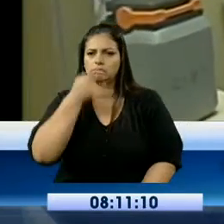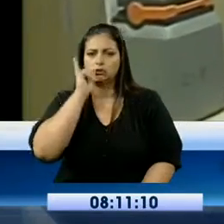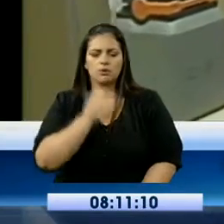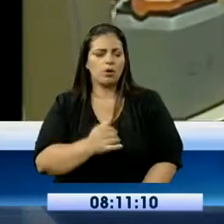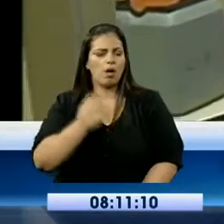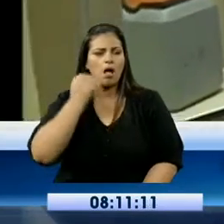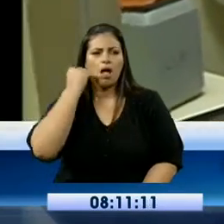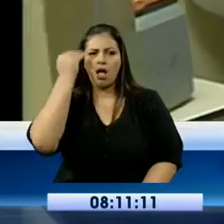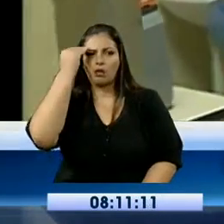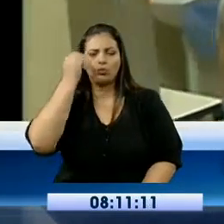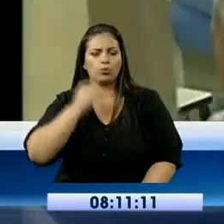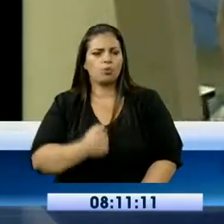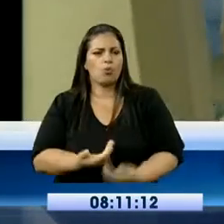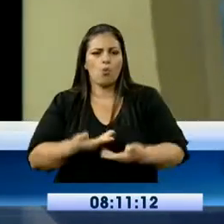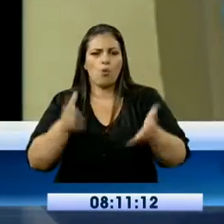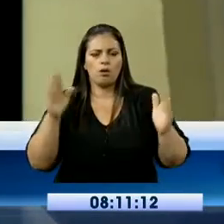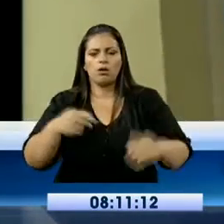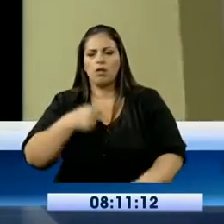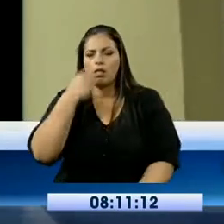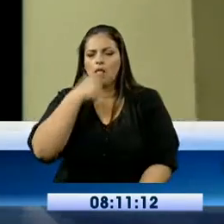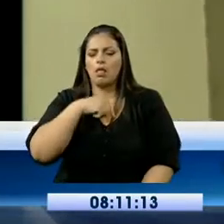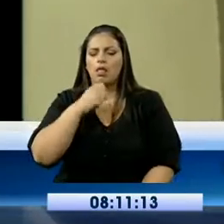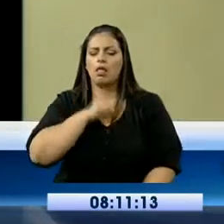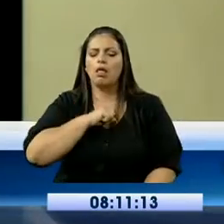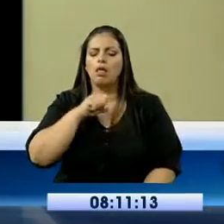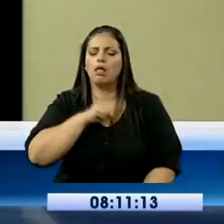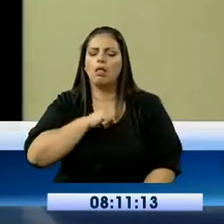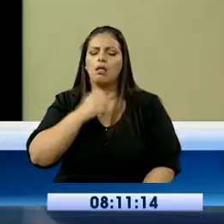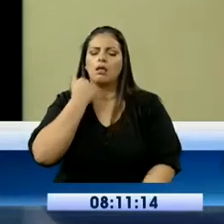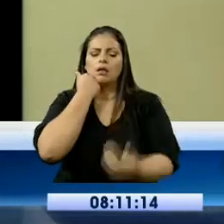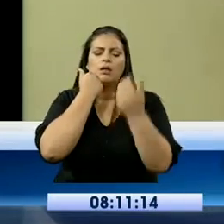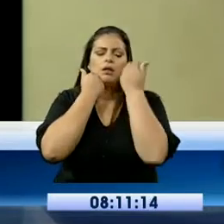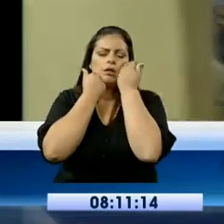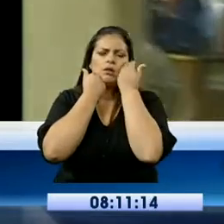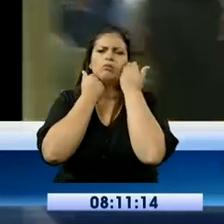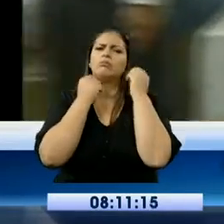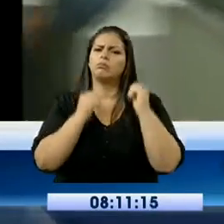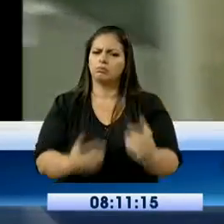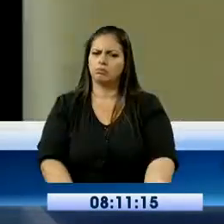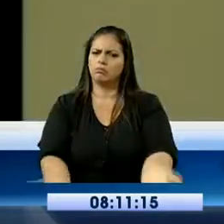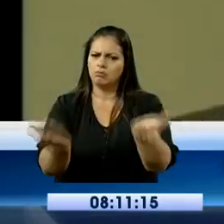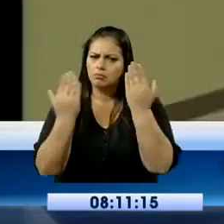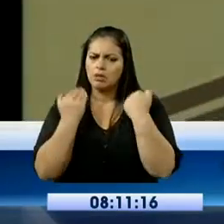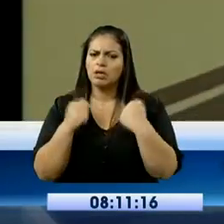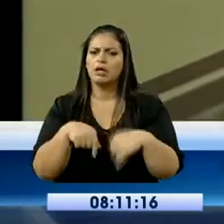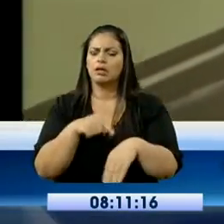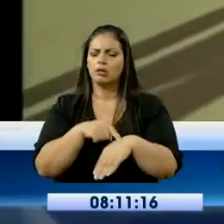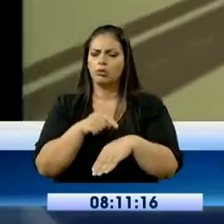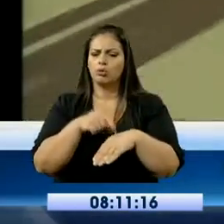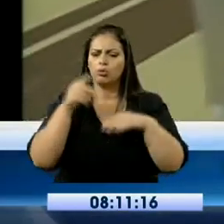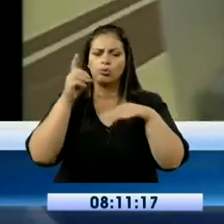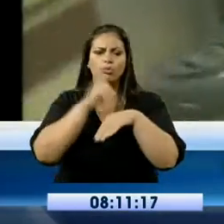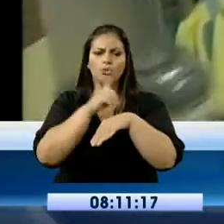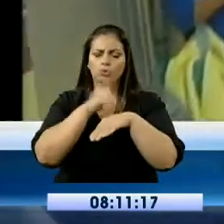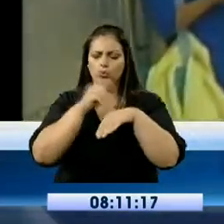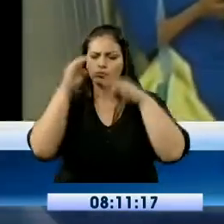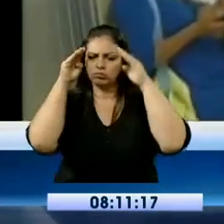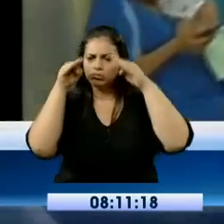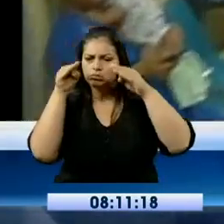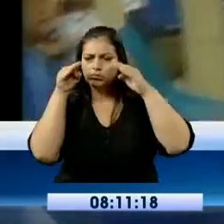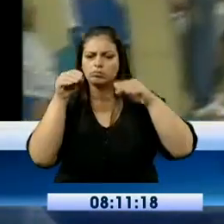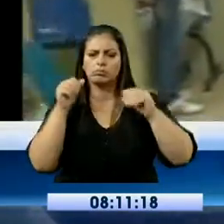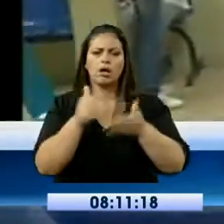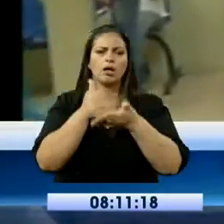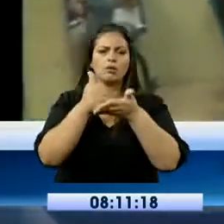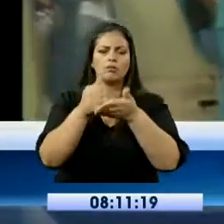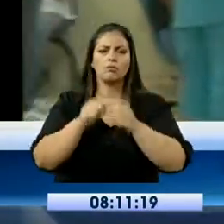síndrome febril, expectoración, tos, puede acercarse al centro de salud más cercano para que sea atendido, ¿no? Y tomar las medidas necesarias. Ya, por ejemplo, la campaña